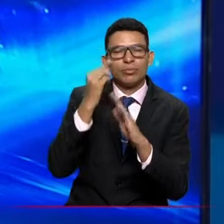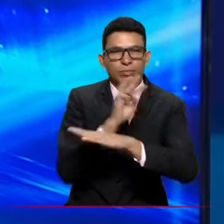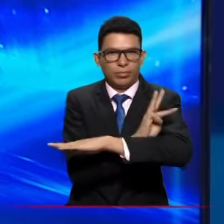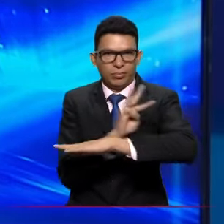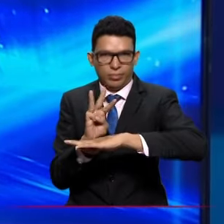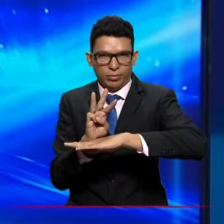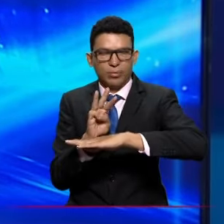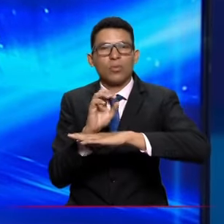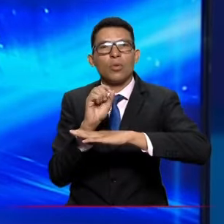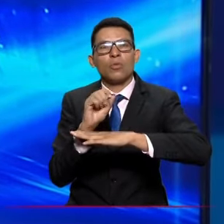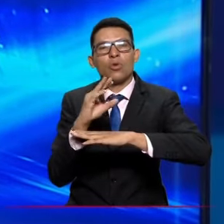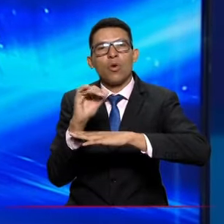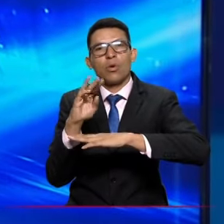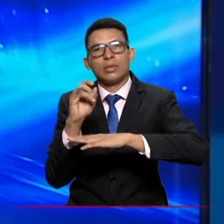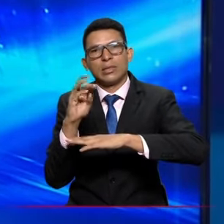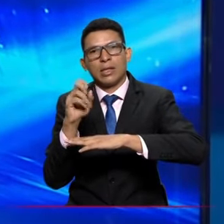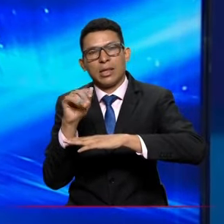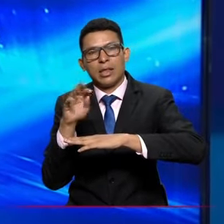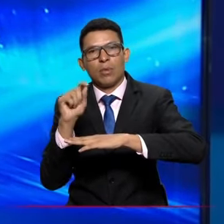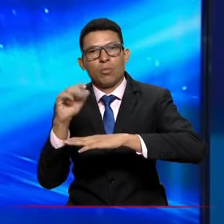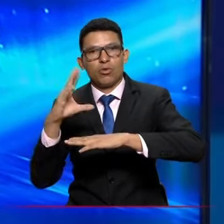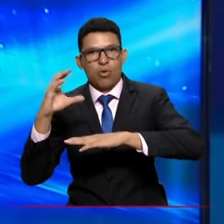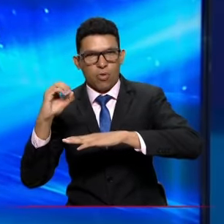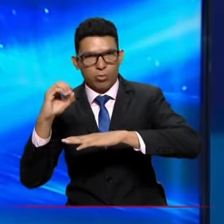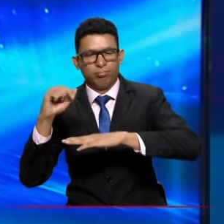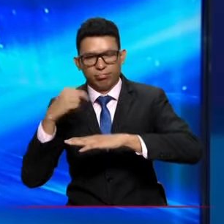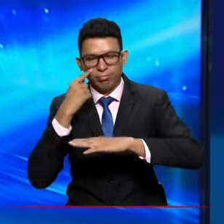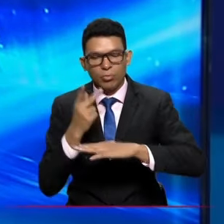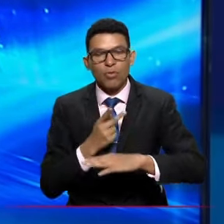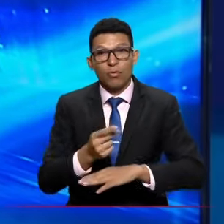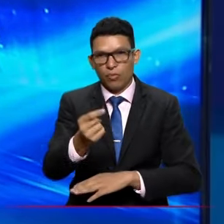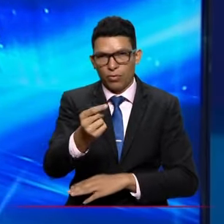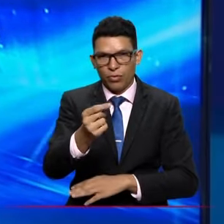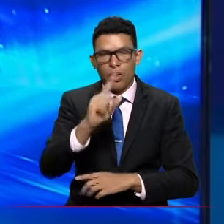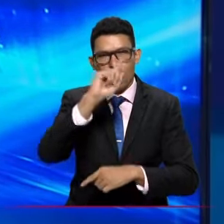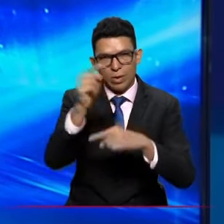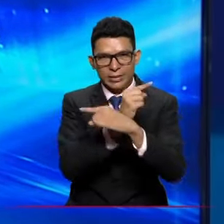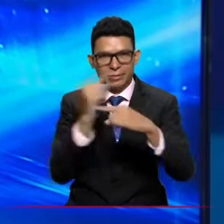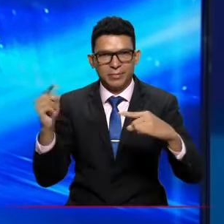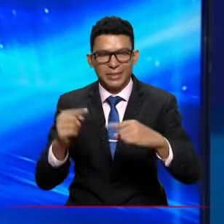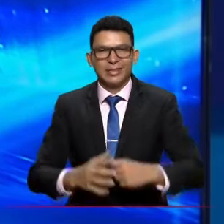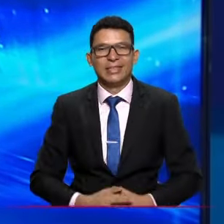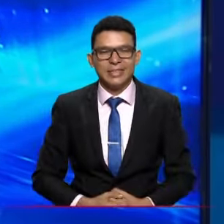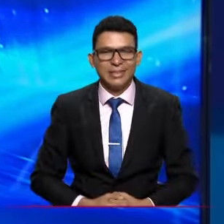www.occidente.co y nos vemos aquí en Telepacífico Noticias la próxima semana.